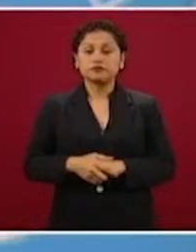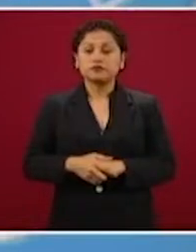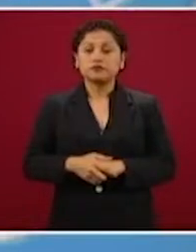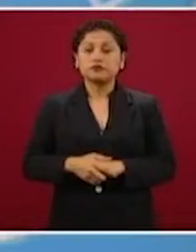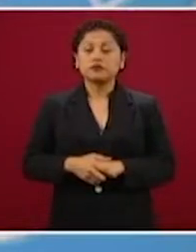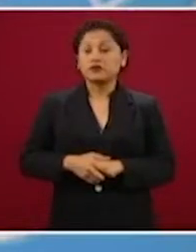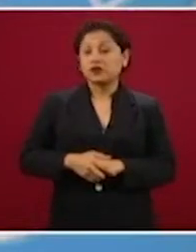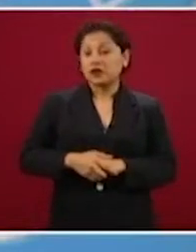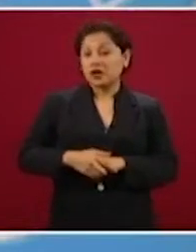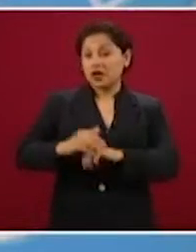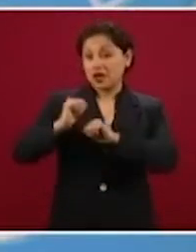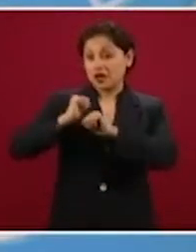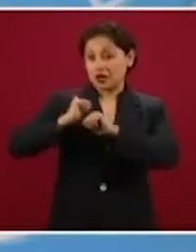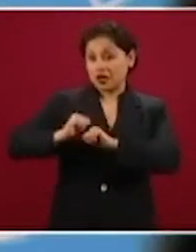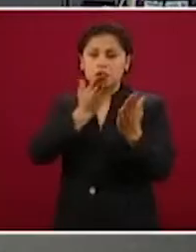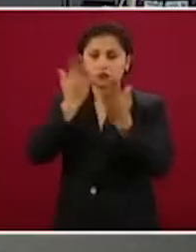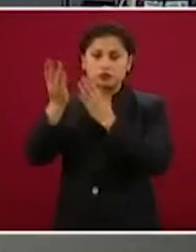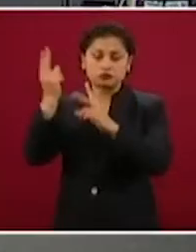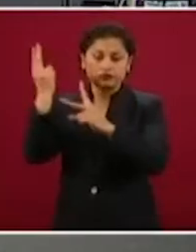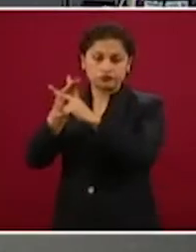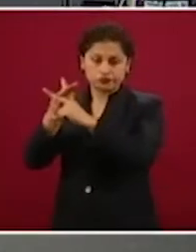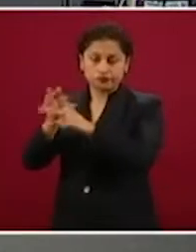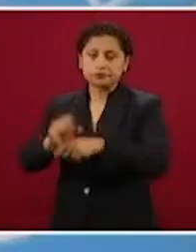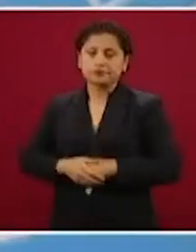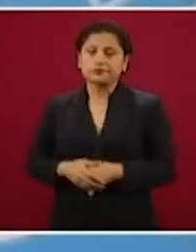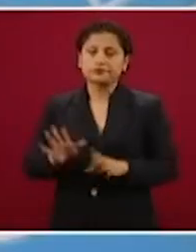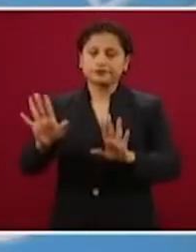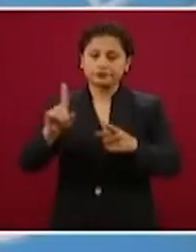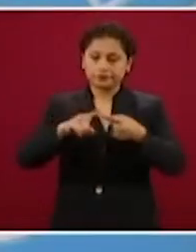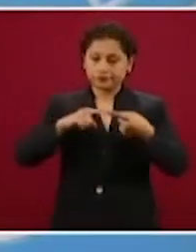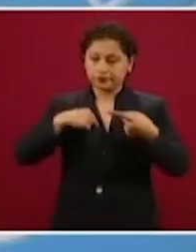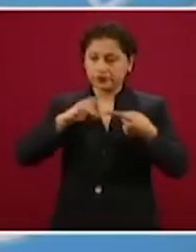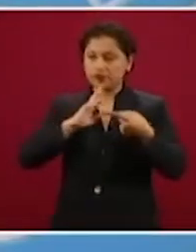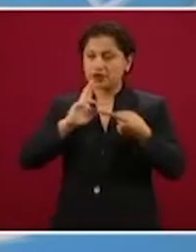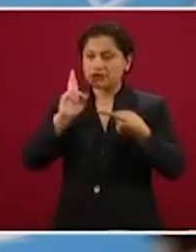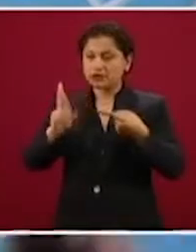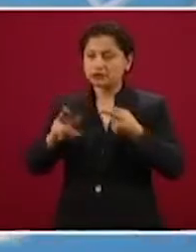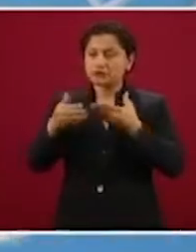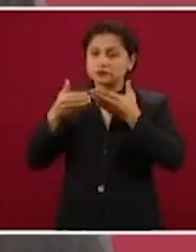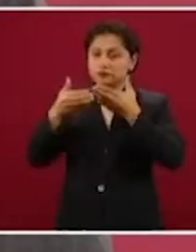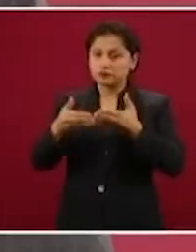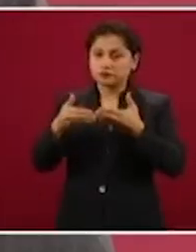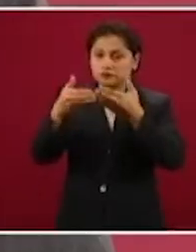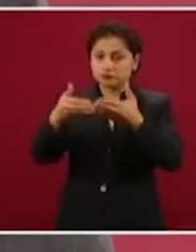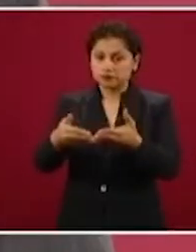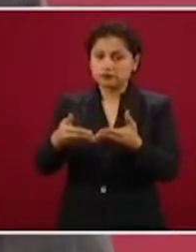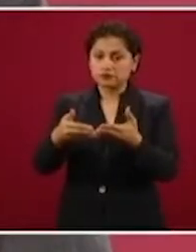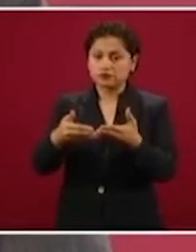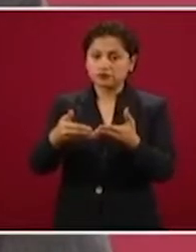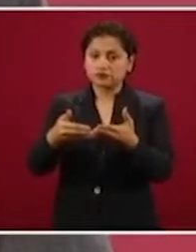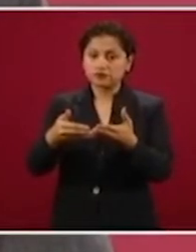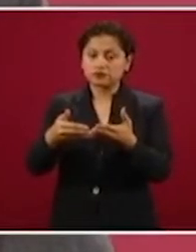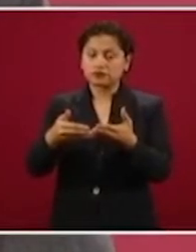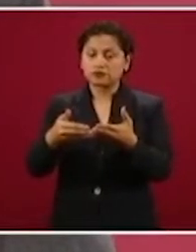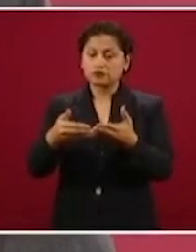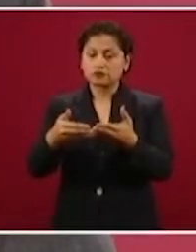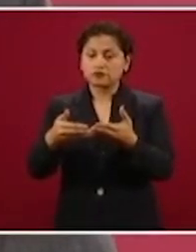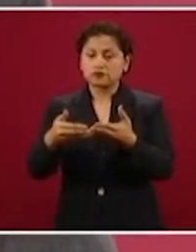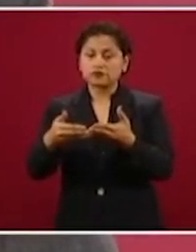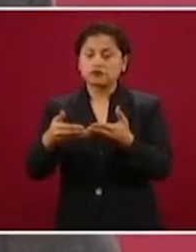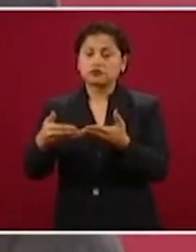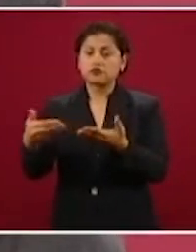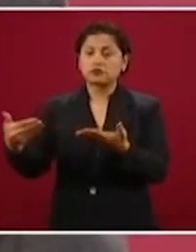posiblemente infectadas con el COVID-19, el presidente dijo: se está permitiendo